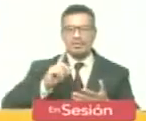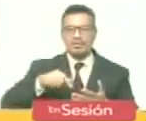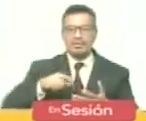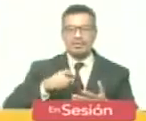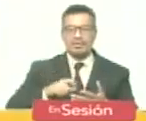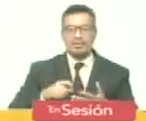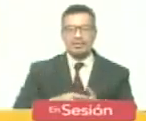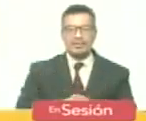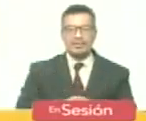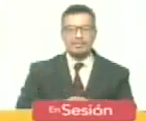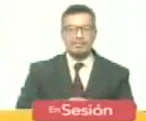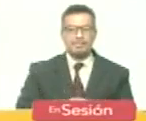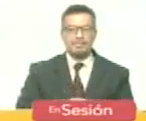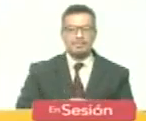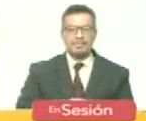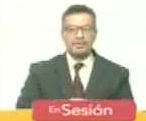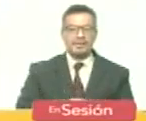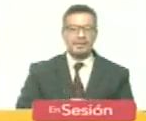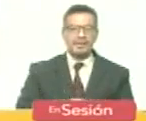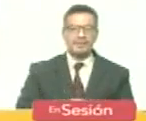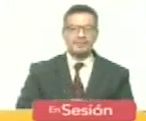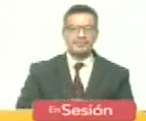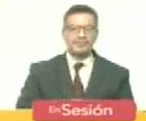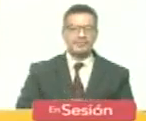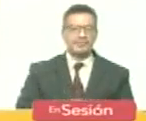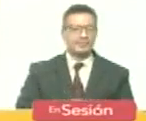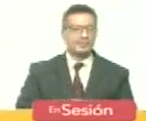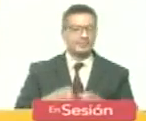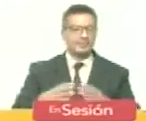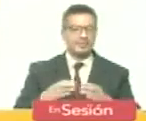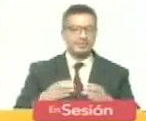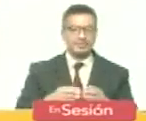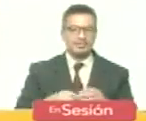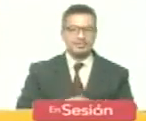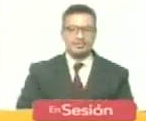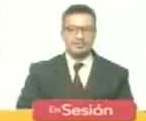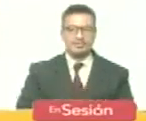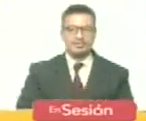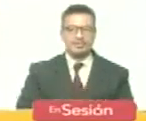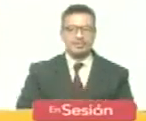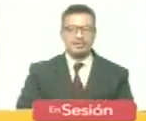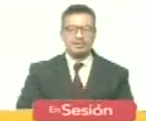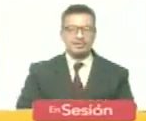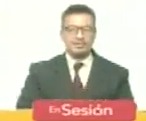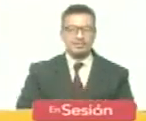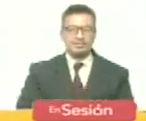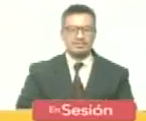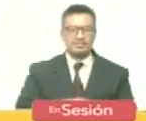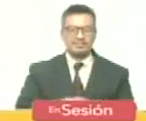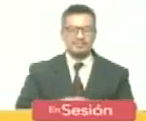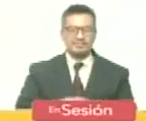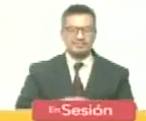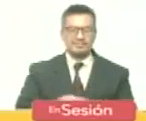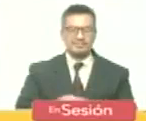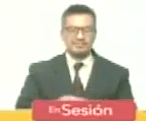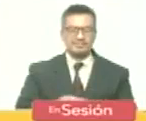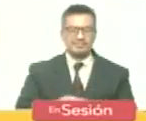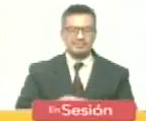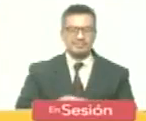mía. Tengo varios nietos y nietas que han estudiado a